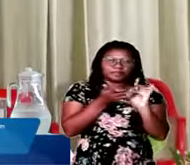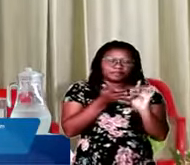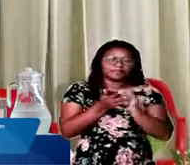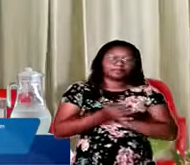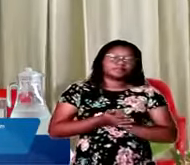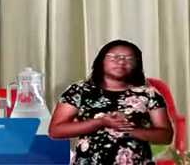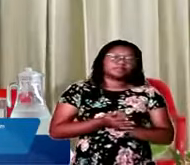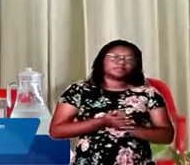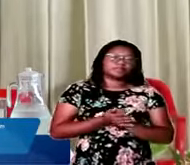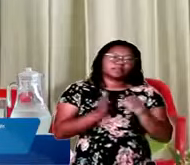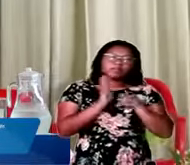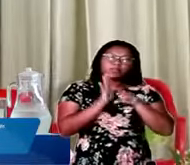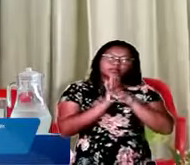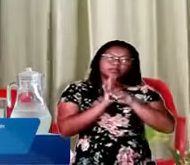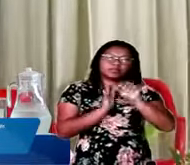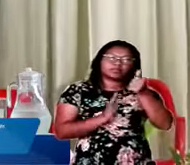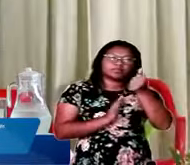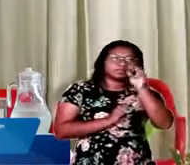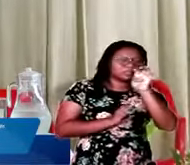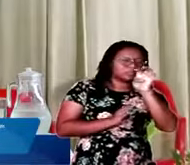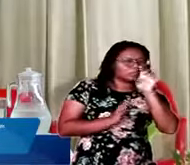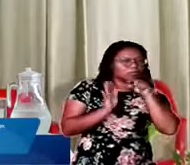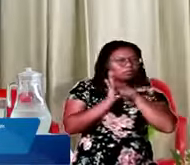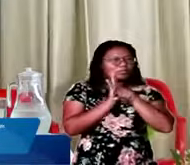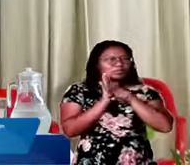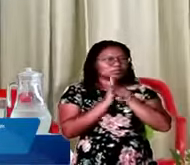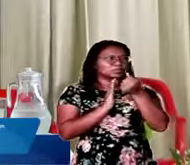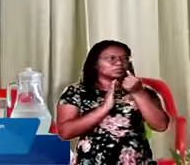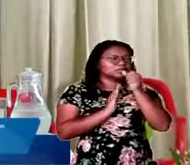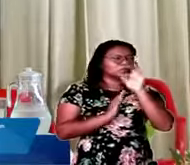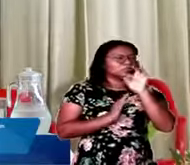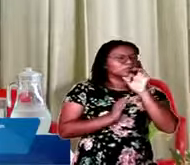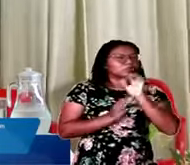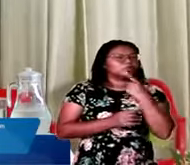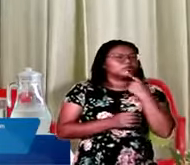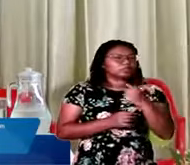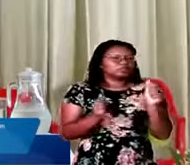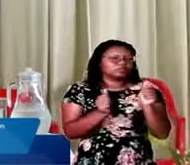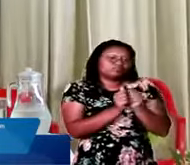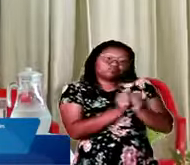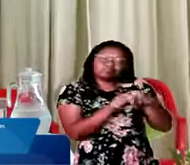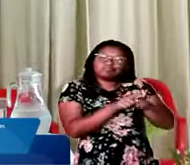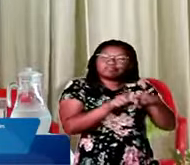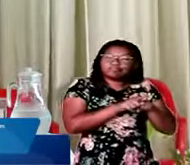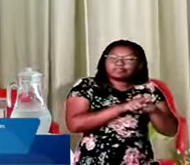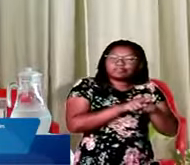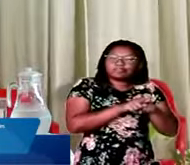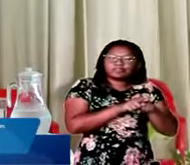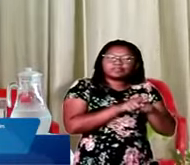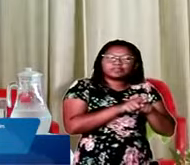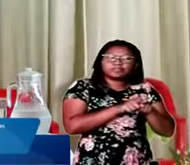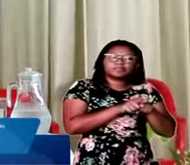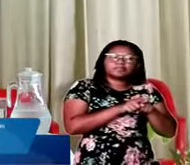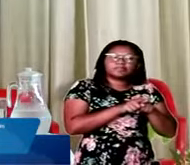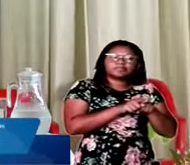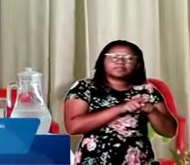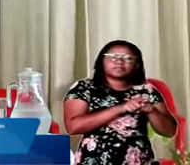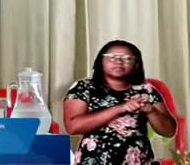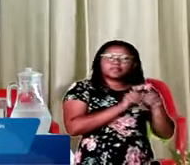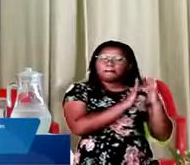Levítico 19, 18, hablando del prójimo como mandamiento, dice: no te vengarás de